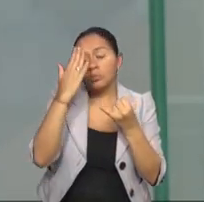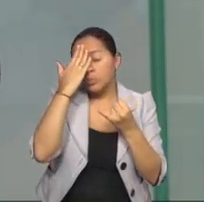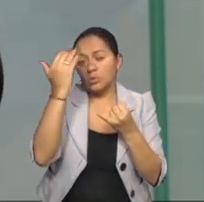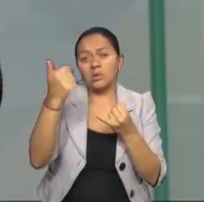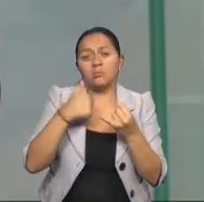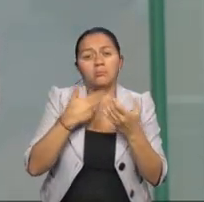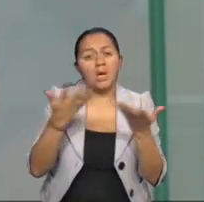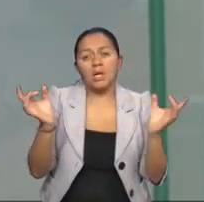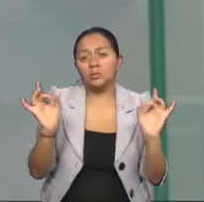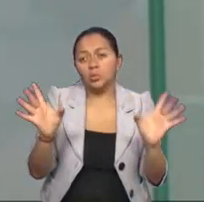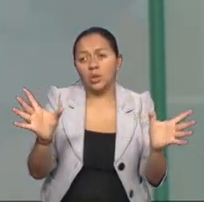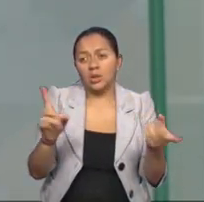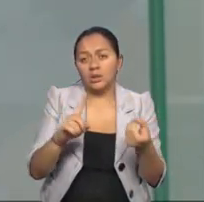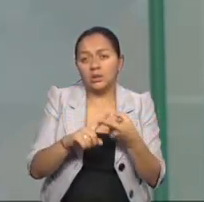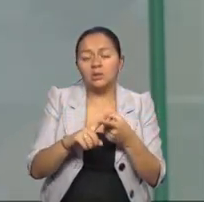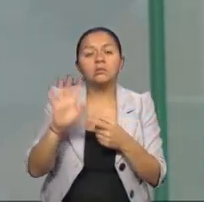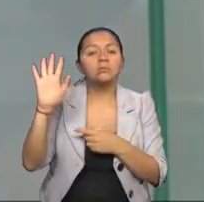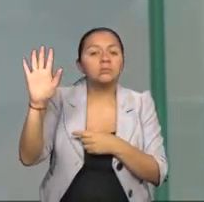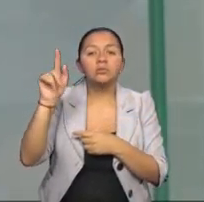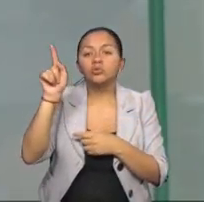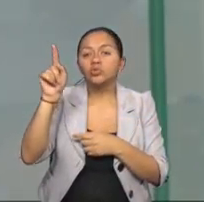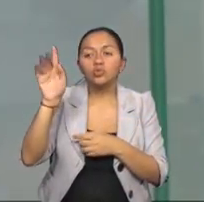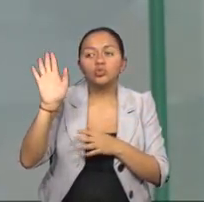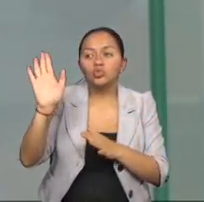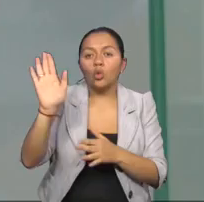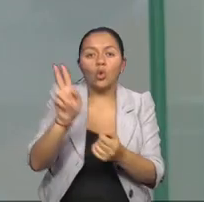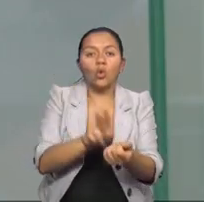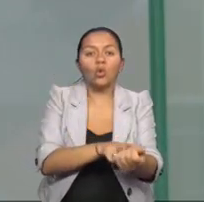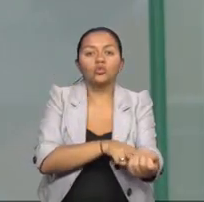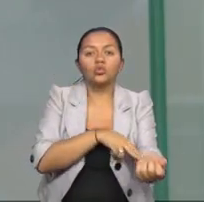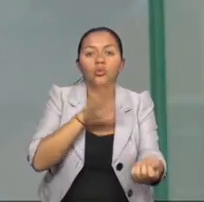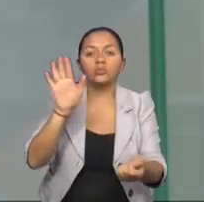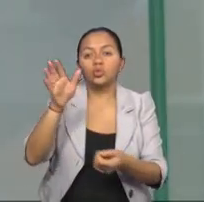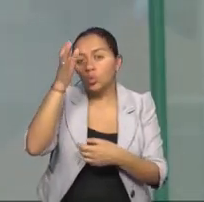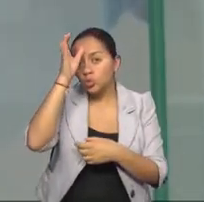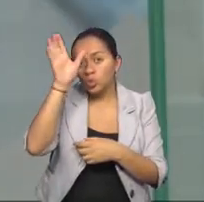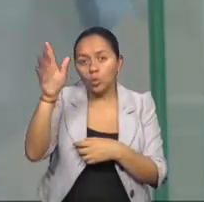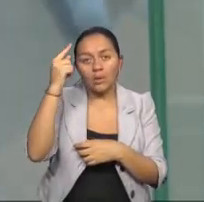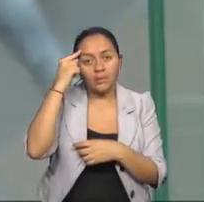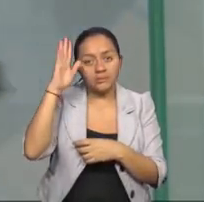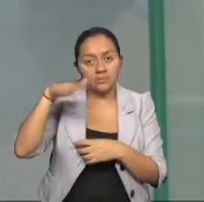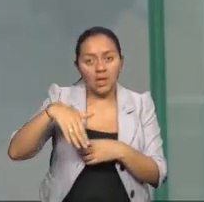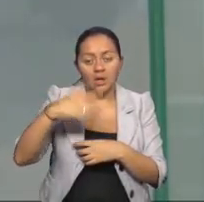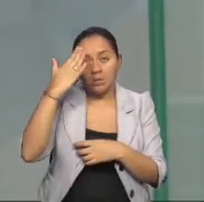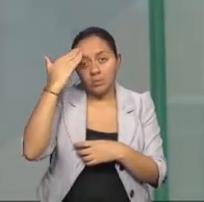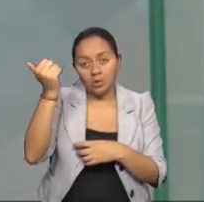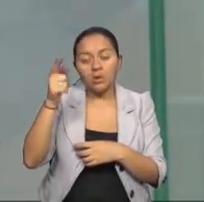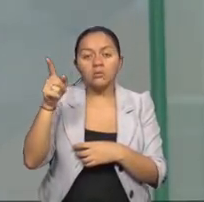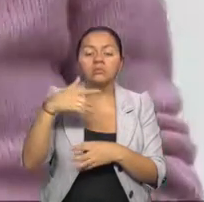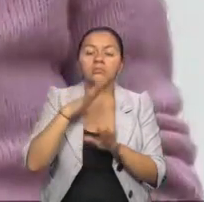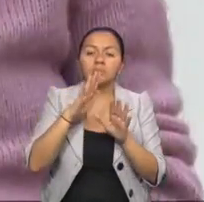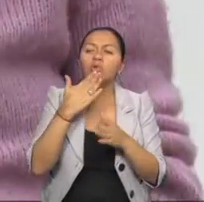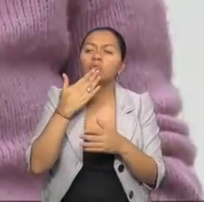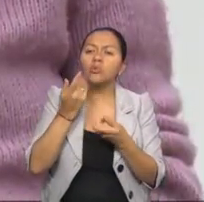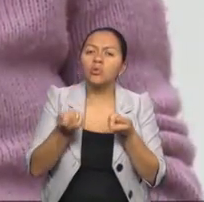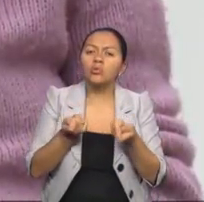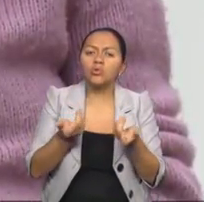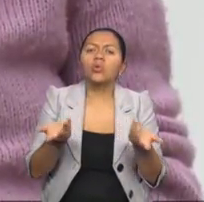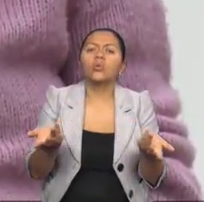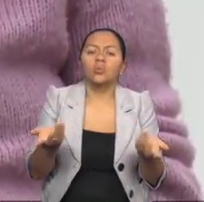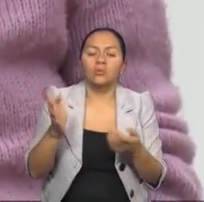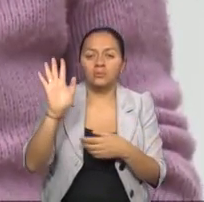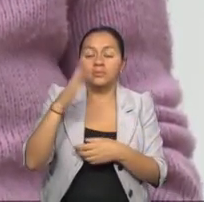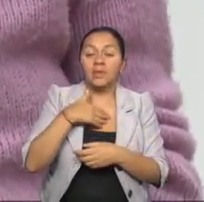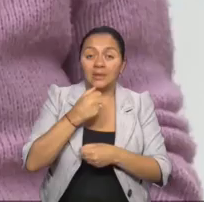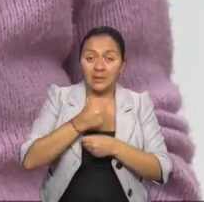un problema como lo manejan directamente es bueno trabajamos muchísimo con procesos